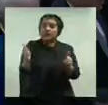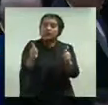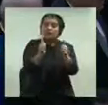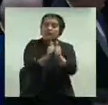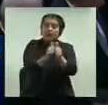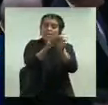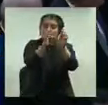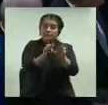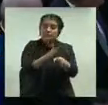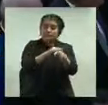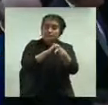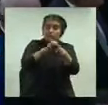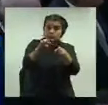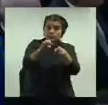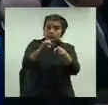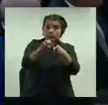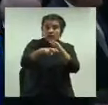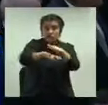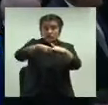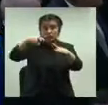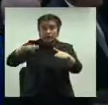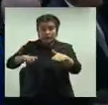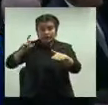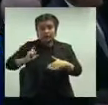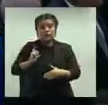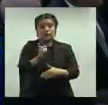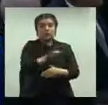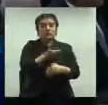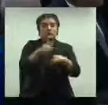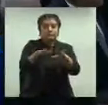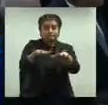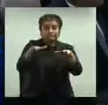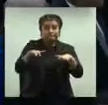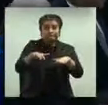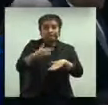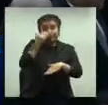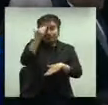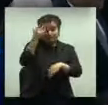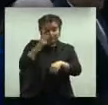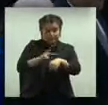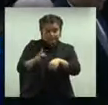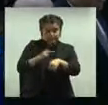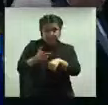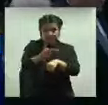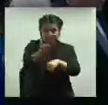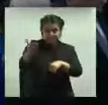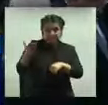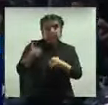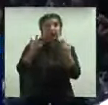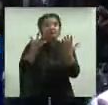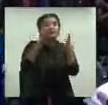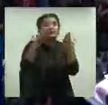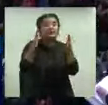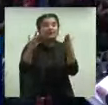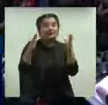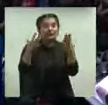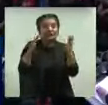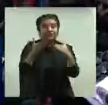los profesionales en su egreso del hemiciclo parlamentario. Muy buena tarde y